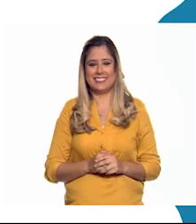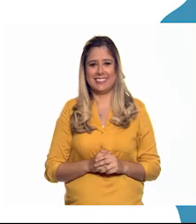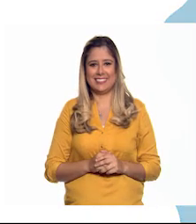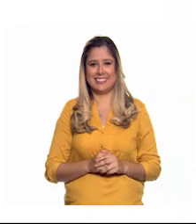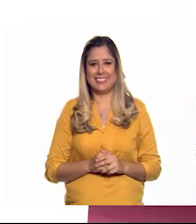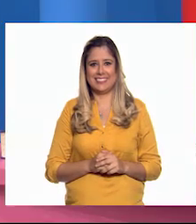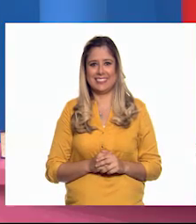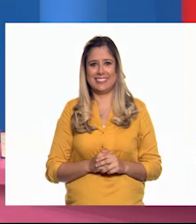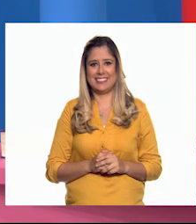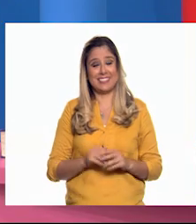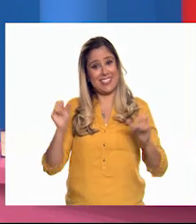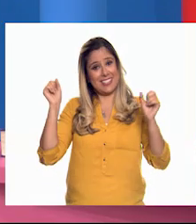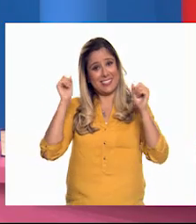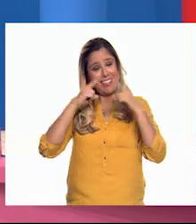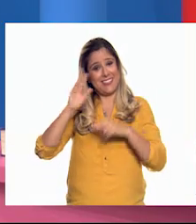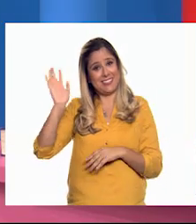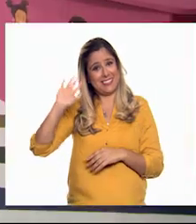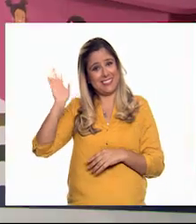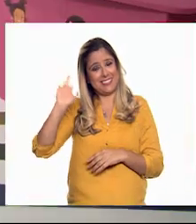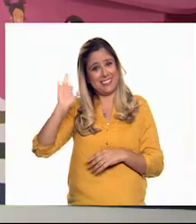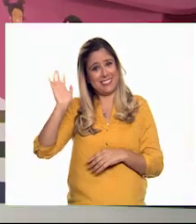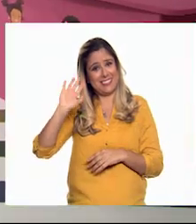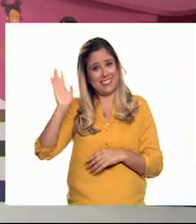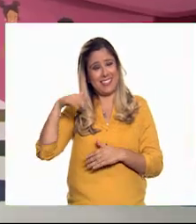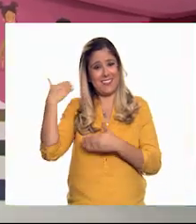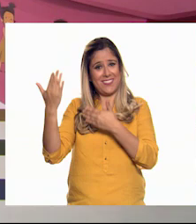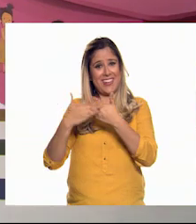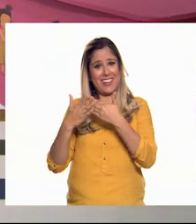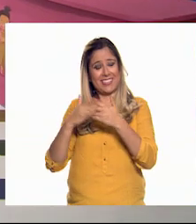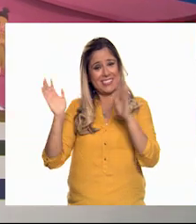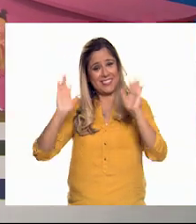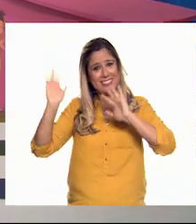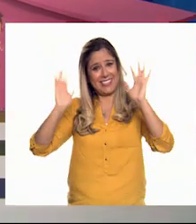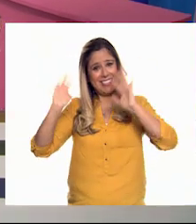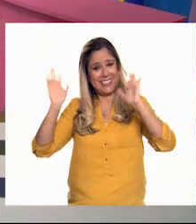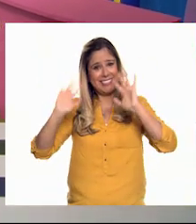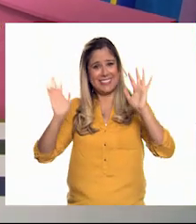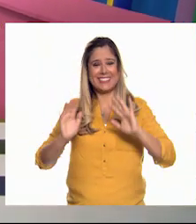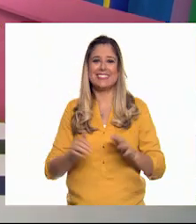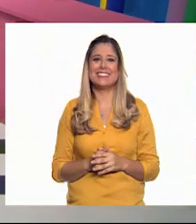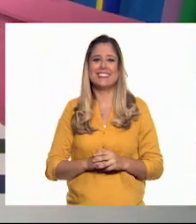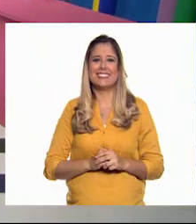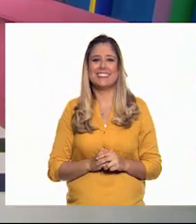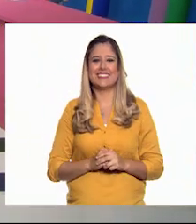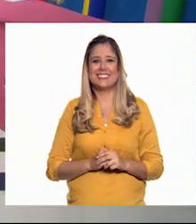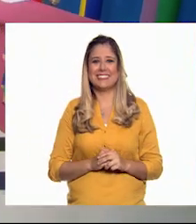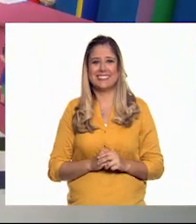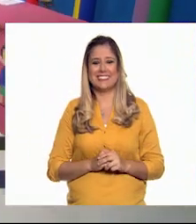aprendeencasa.cep.gov.mx. Nos vemos, hasta la próxima. Hasta la próxima. Hasta luego.